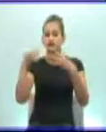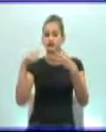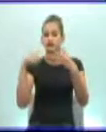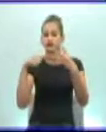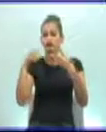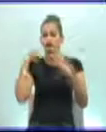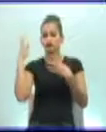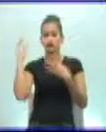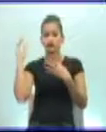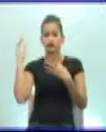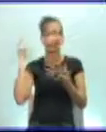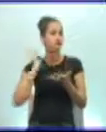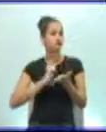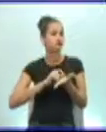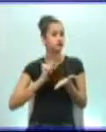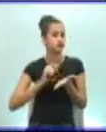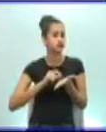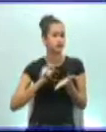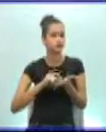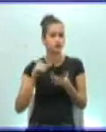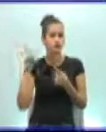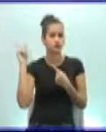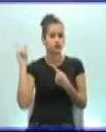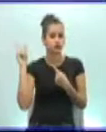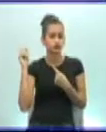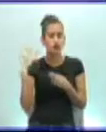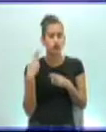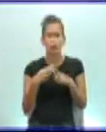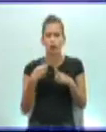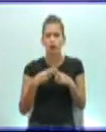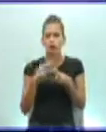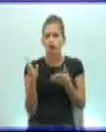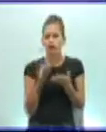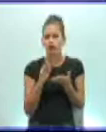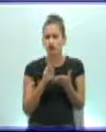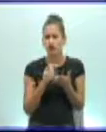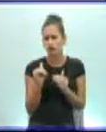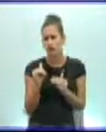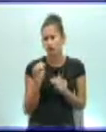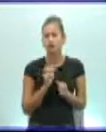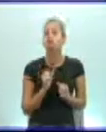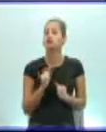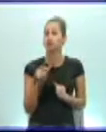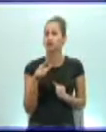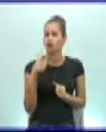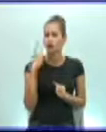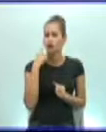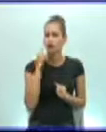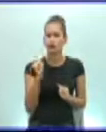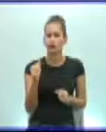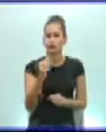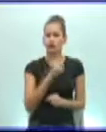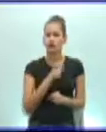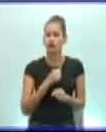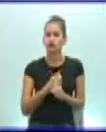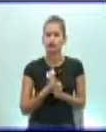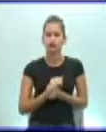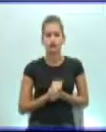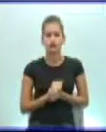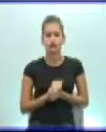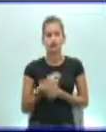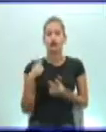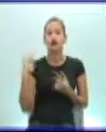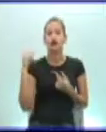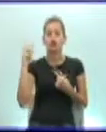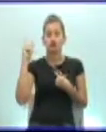Vamos a anotar esto, el libro, ¿no?, el nombre del libro, ya lo conocemos, hemos trabajado con él: dominios numéricos, cálculo y trabajo algebraico. Son los primeros temas